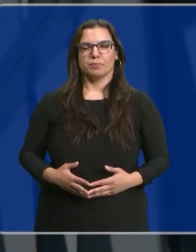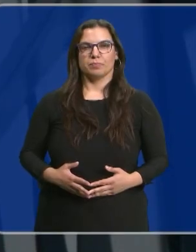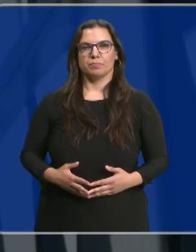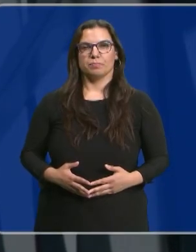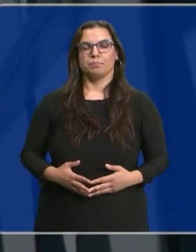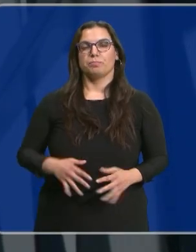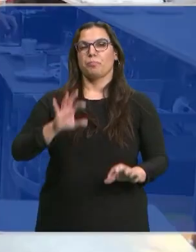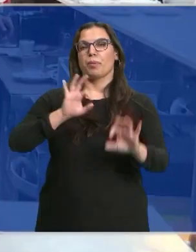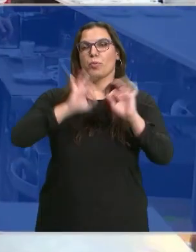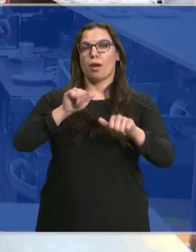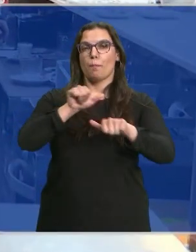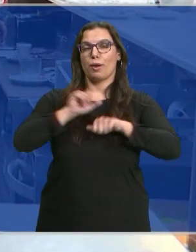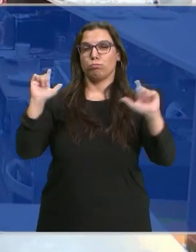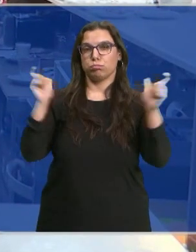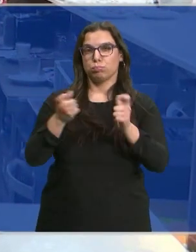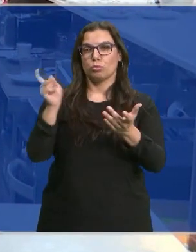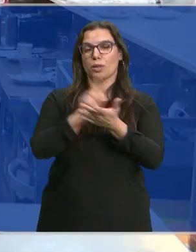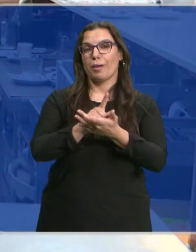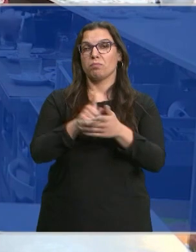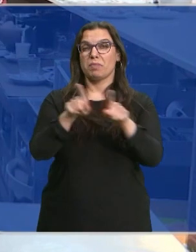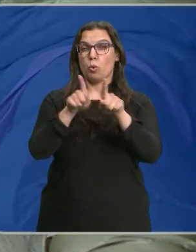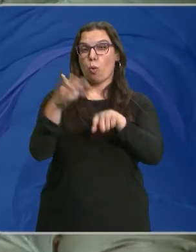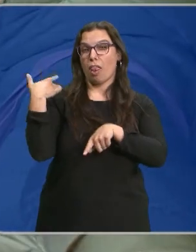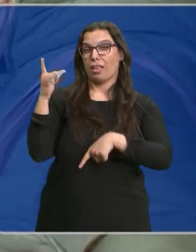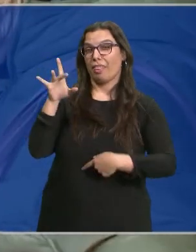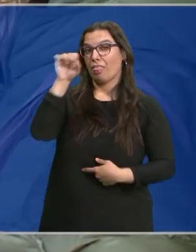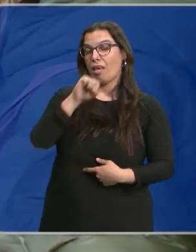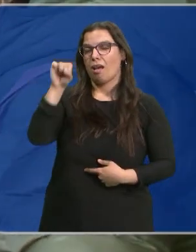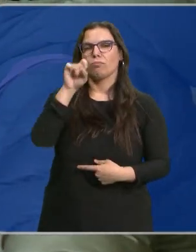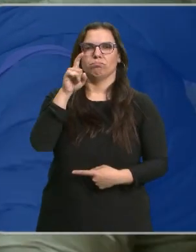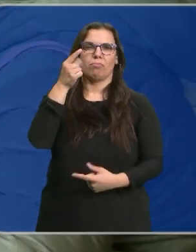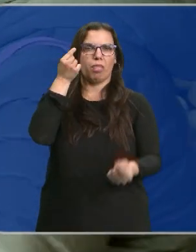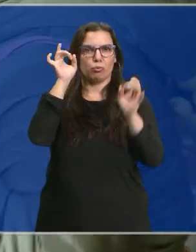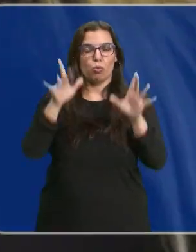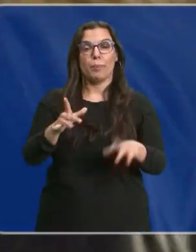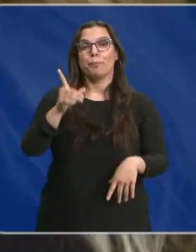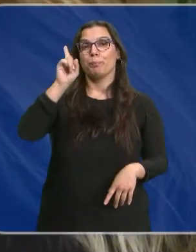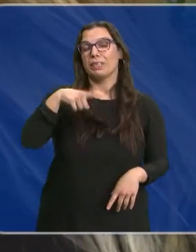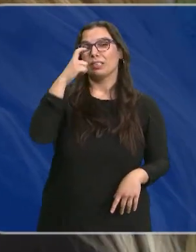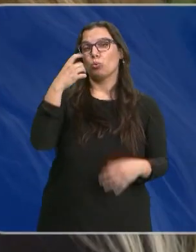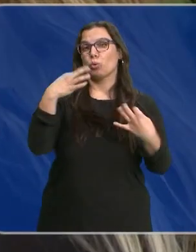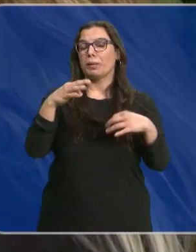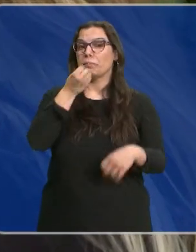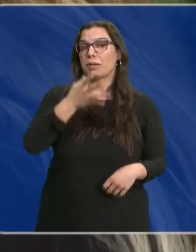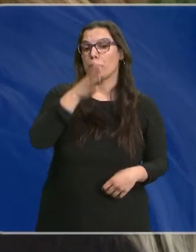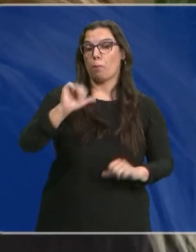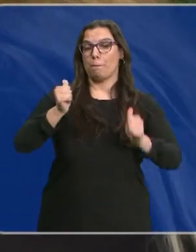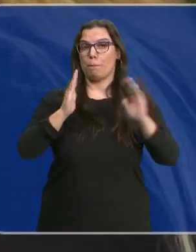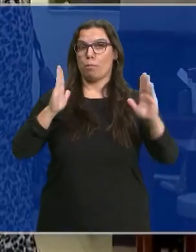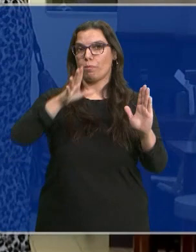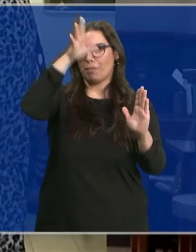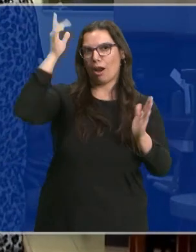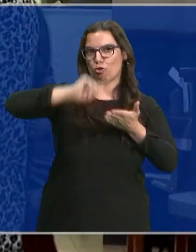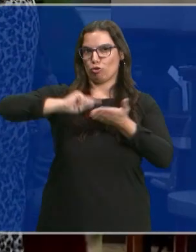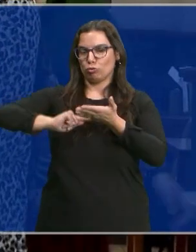El paro vuelve a caer y se sitúa ya en niveles de hace 15 años. El mes de junio suele ser bueno porque comienza la temporada de verano